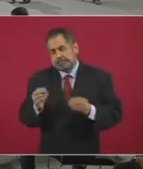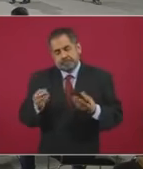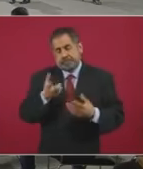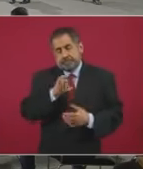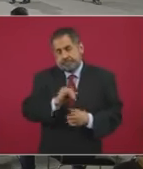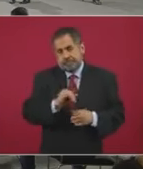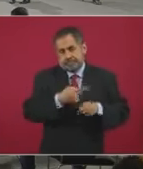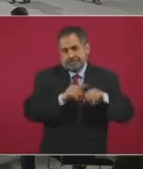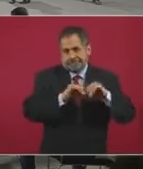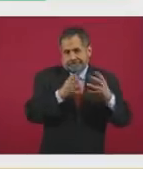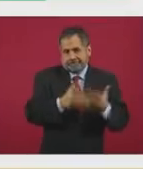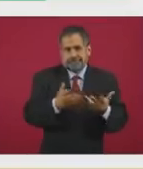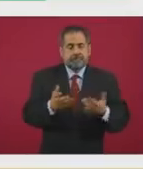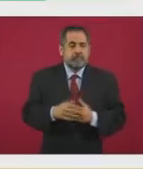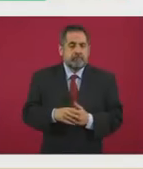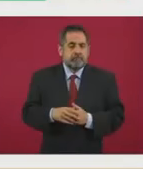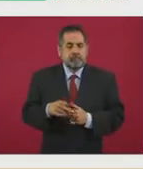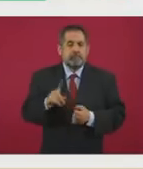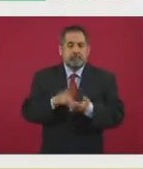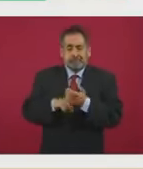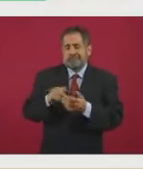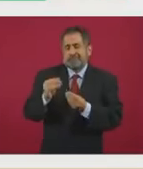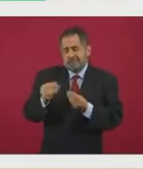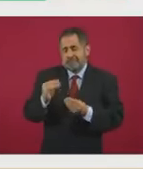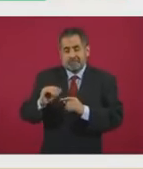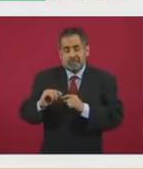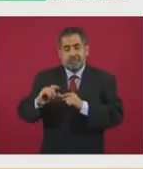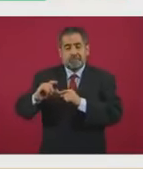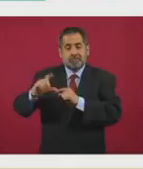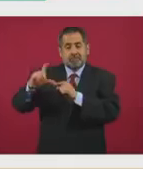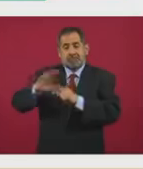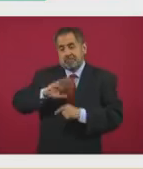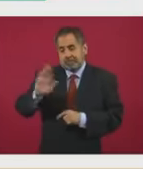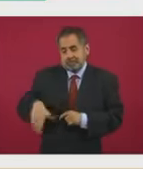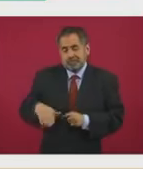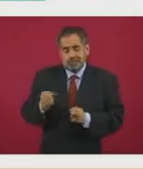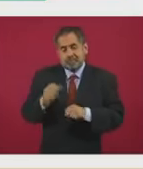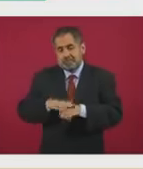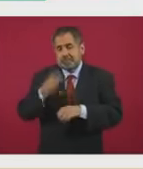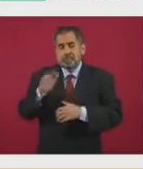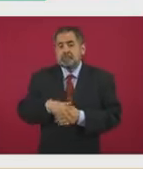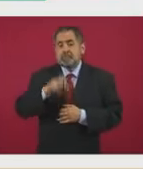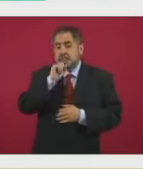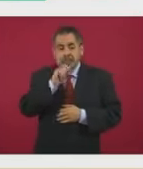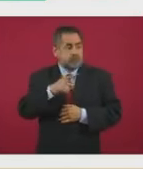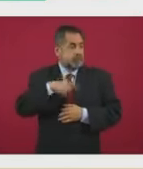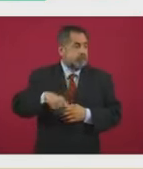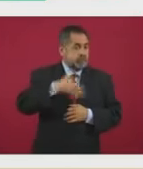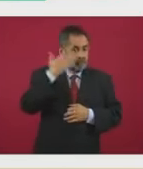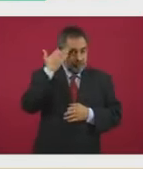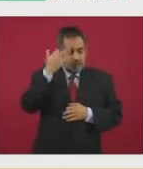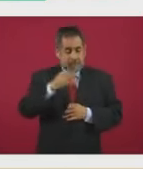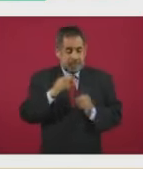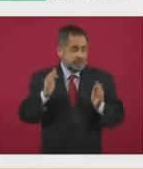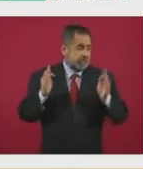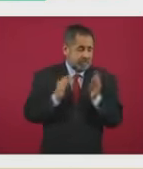tenemos una también tendencia de aumento que inició al mismo tiempo con el inicio de la temporada